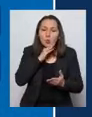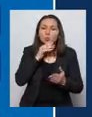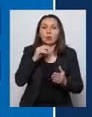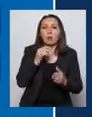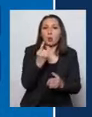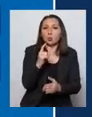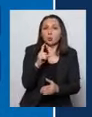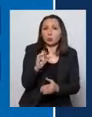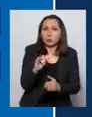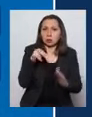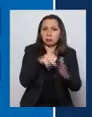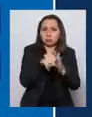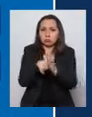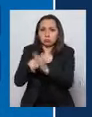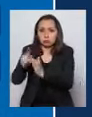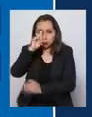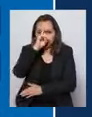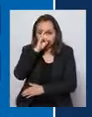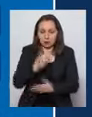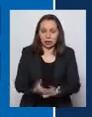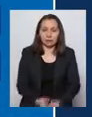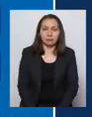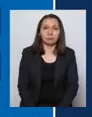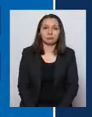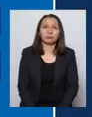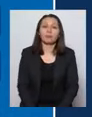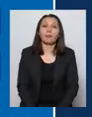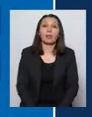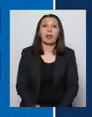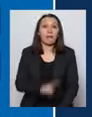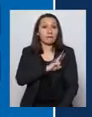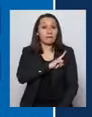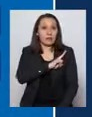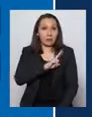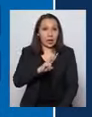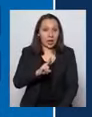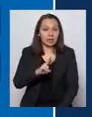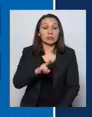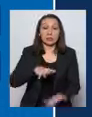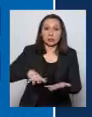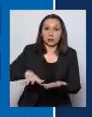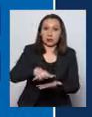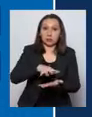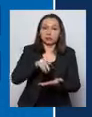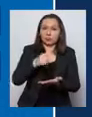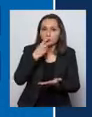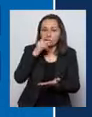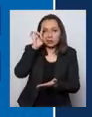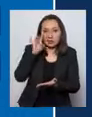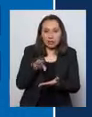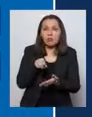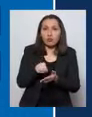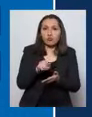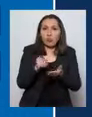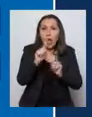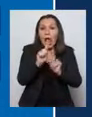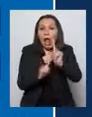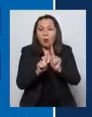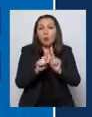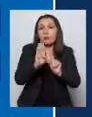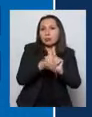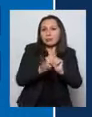unidades de tratamiento intensivos en la región de valparaíso que como se sabe está sometida a algunas